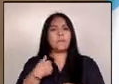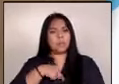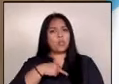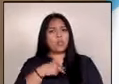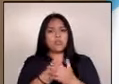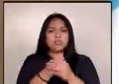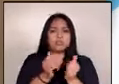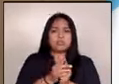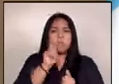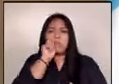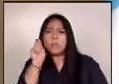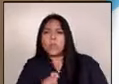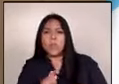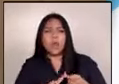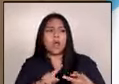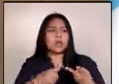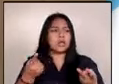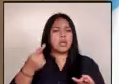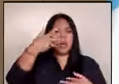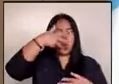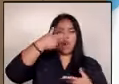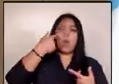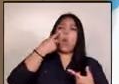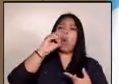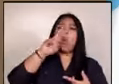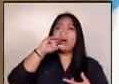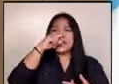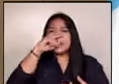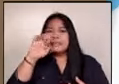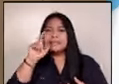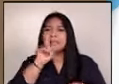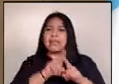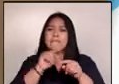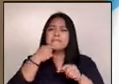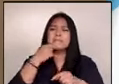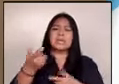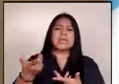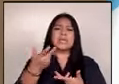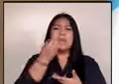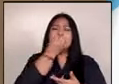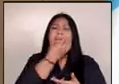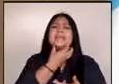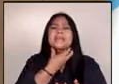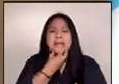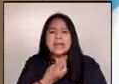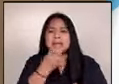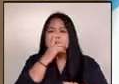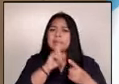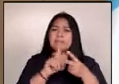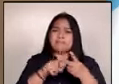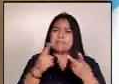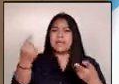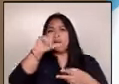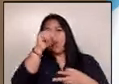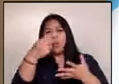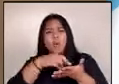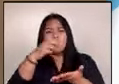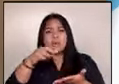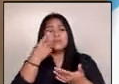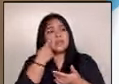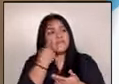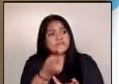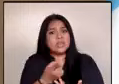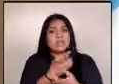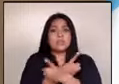Ucrania o en el Oriente medio nuestra inmediata vecindad nos preocupa también De qué manera la democracia el estado de